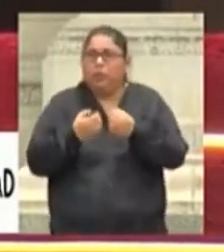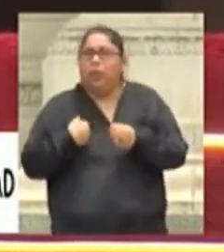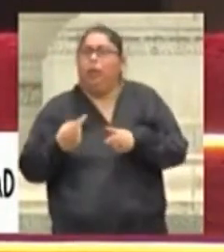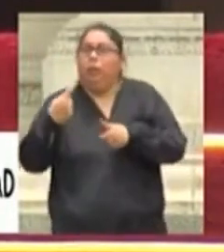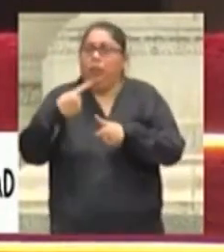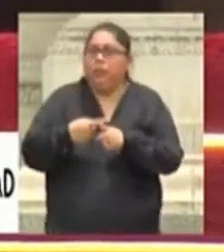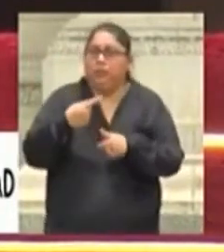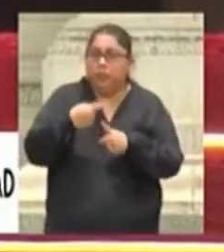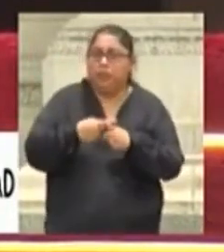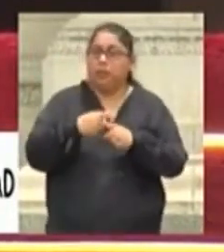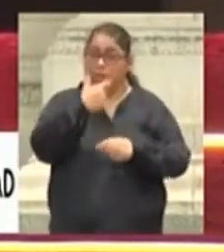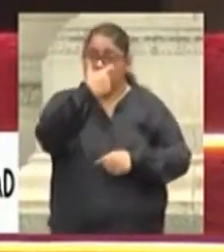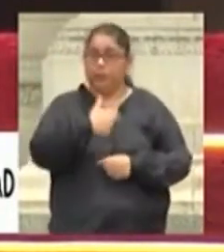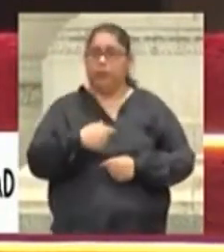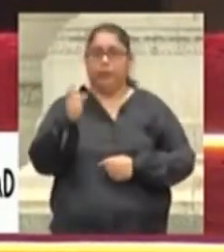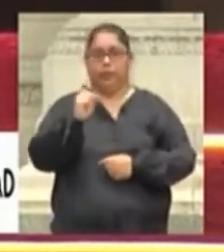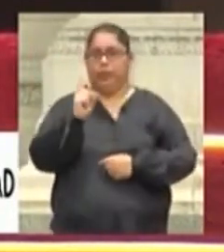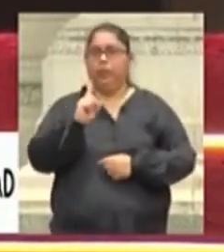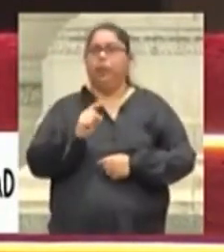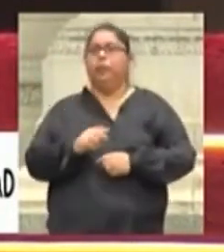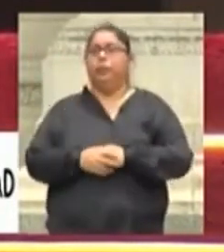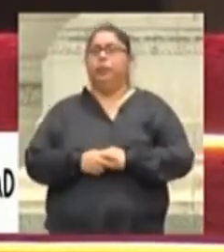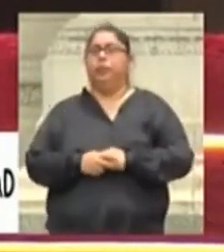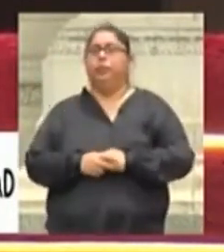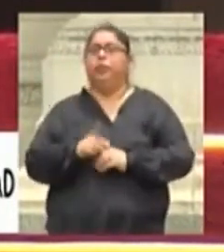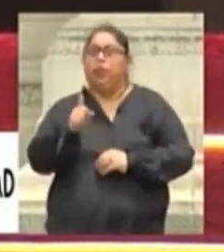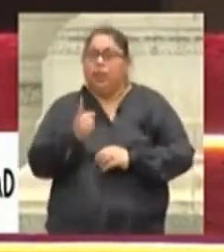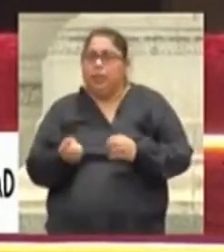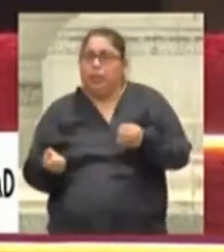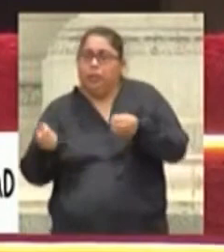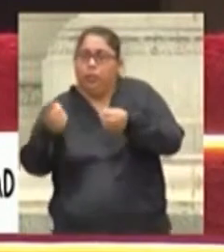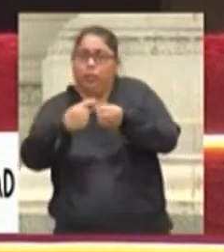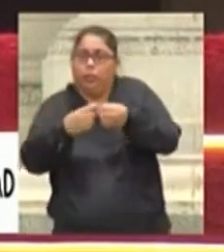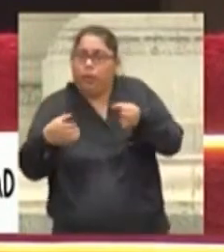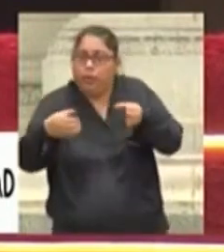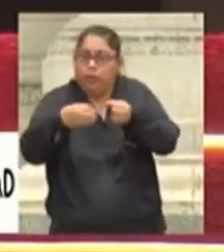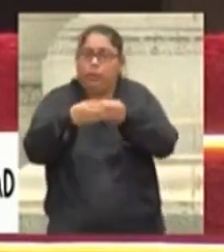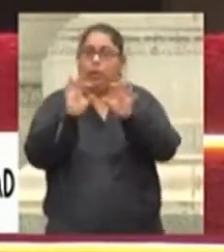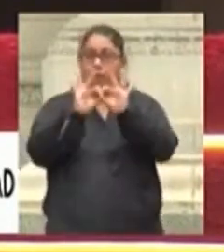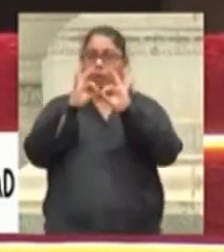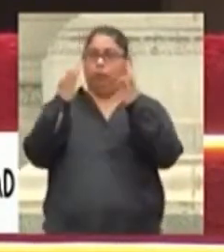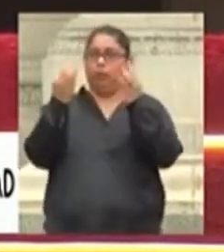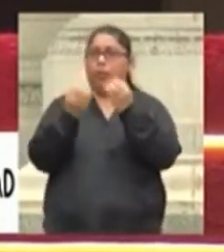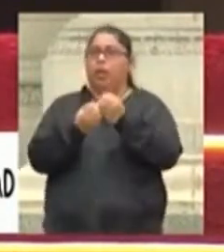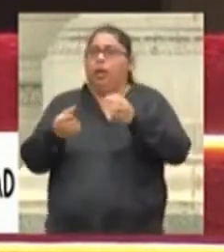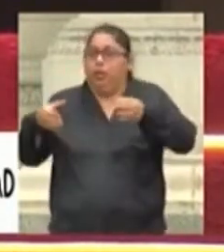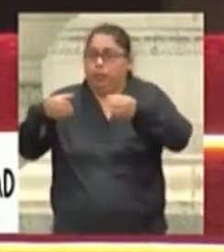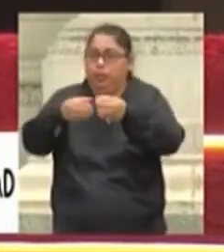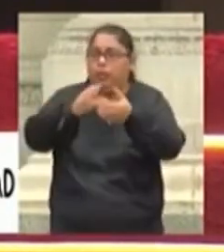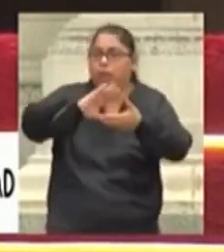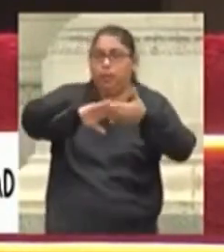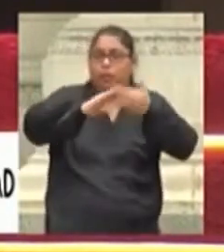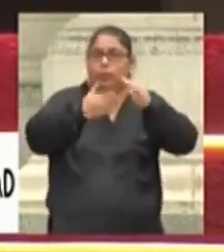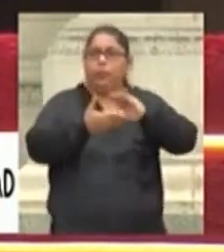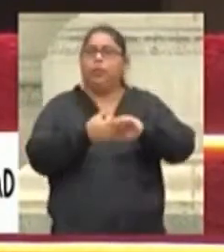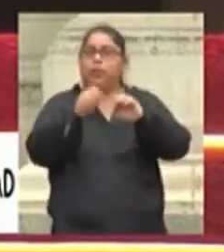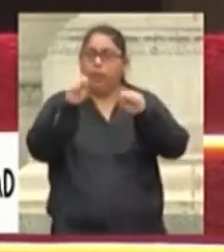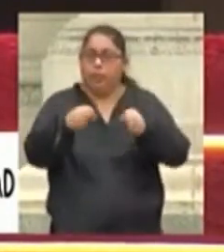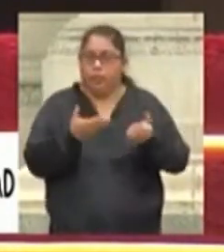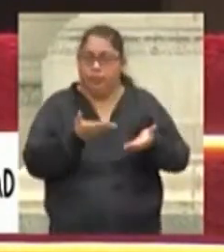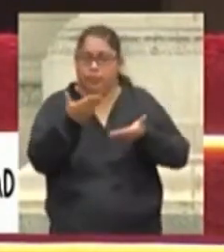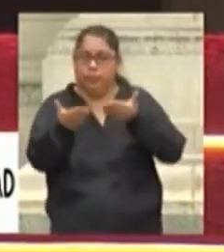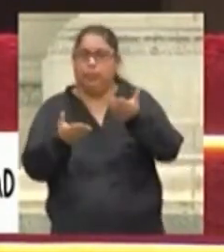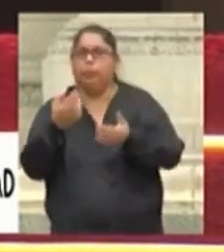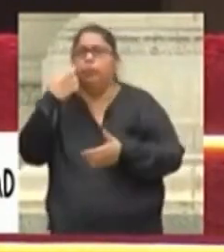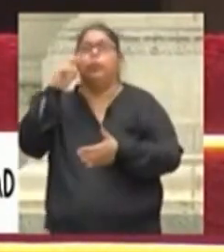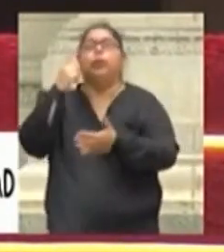no es un problema solamente de la persona sino también involucra a la familia involucra a la comunidad y también tiene